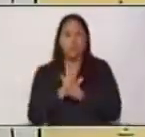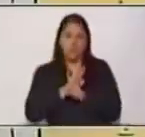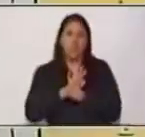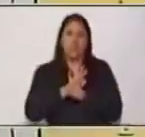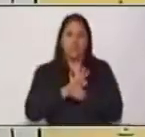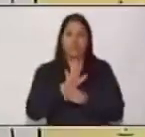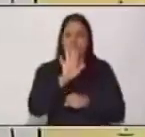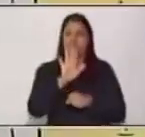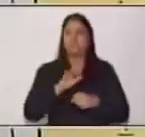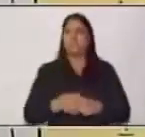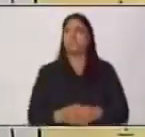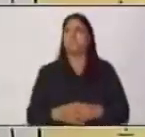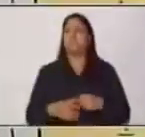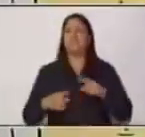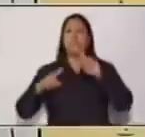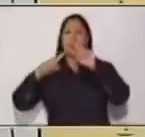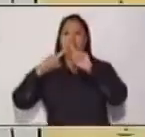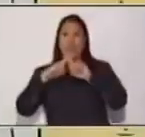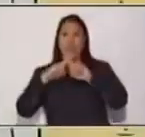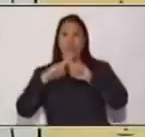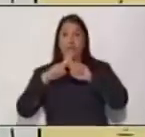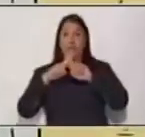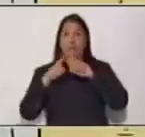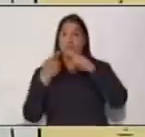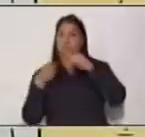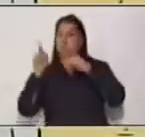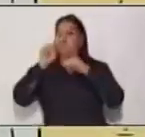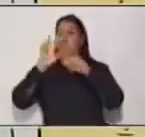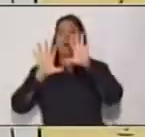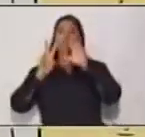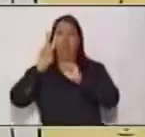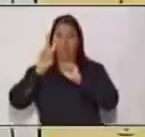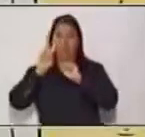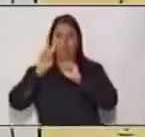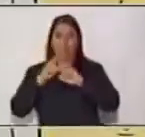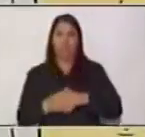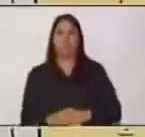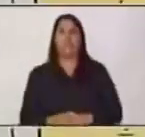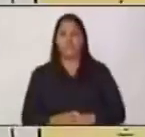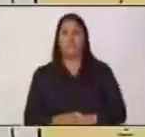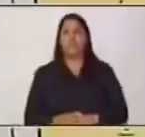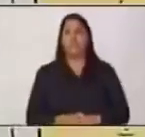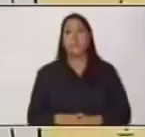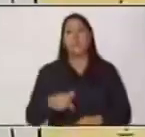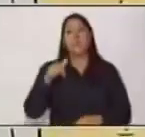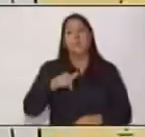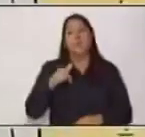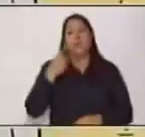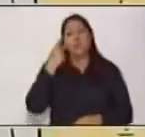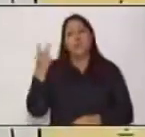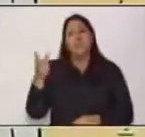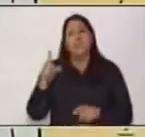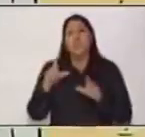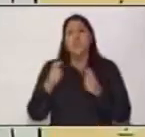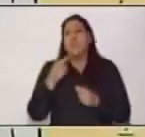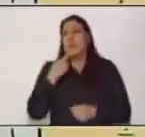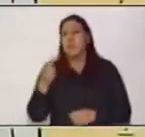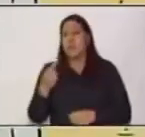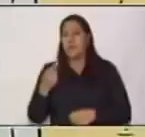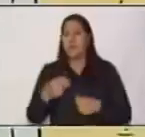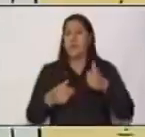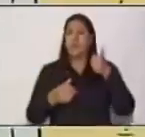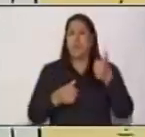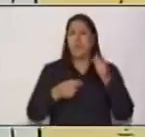X a la 12. Ahora, vemos que aquí hay un producto de A por